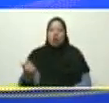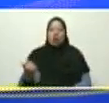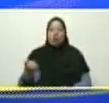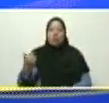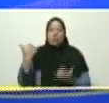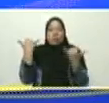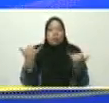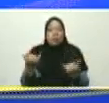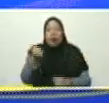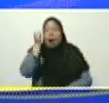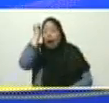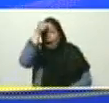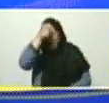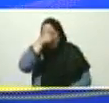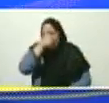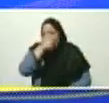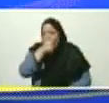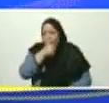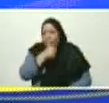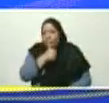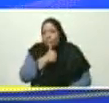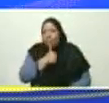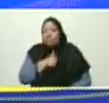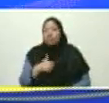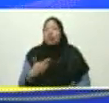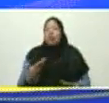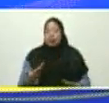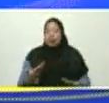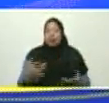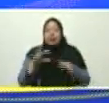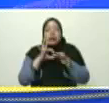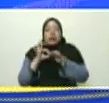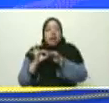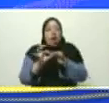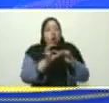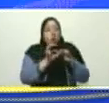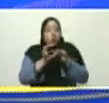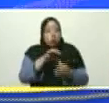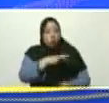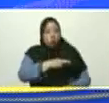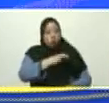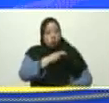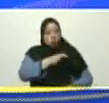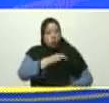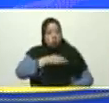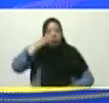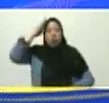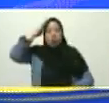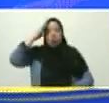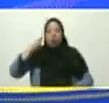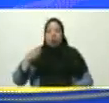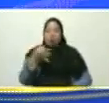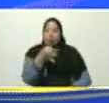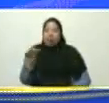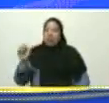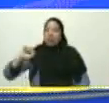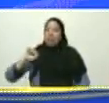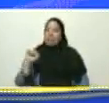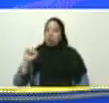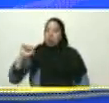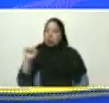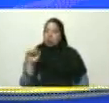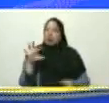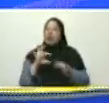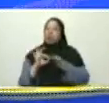de resistencia activa, de unión cívico-militar, policial perfecta. Traído